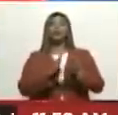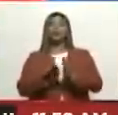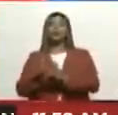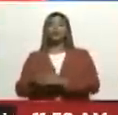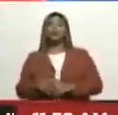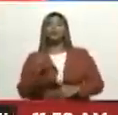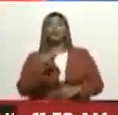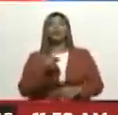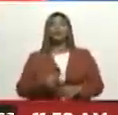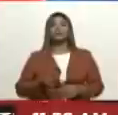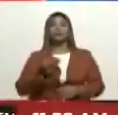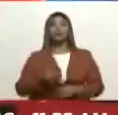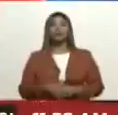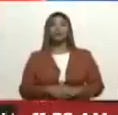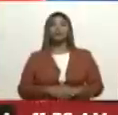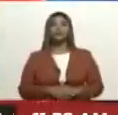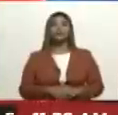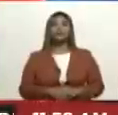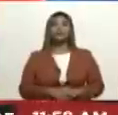Entre ellos destacan